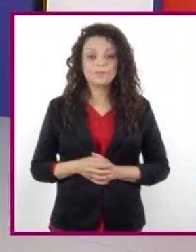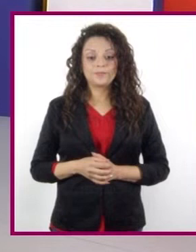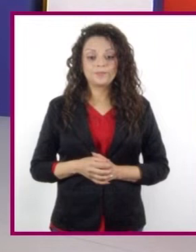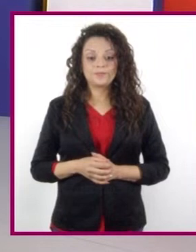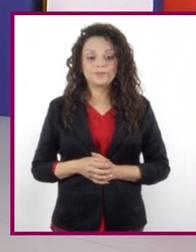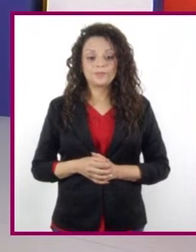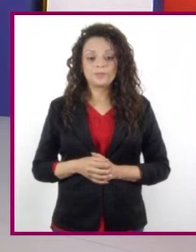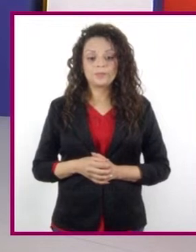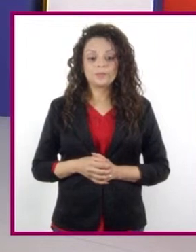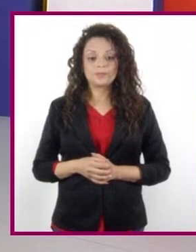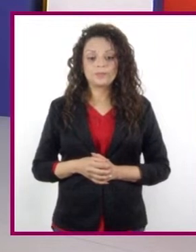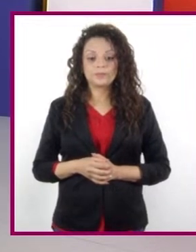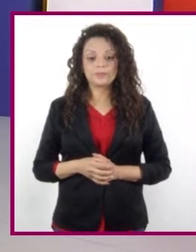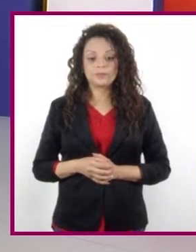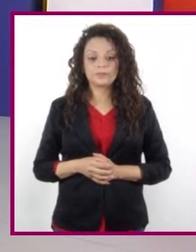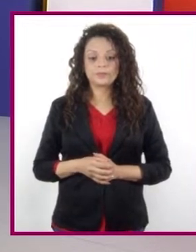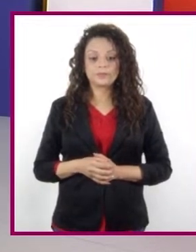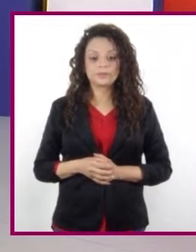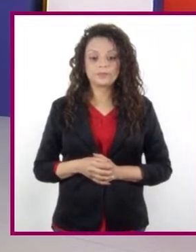Bien.